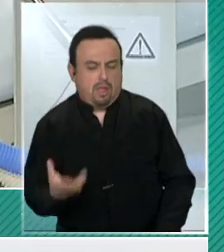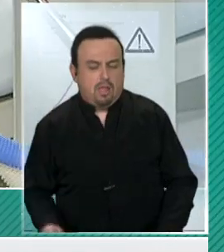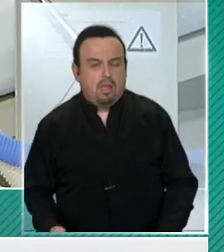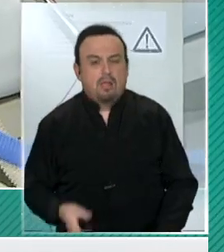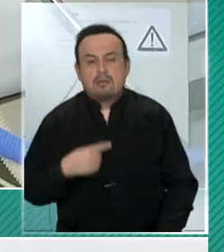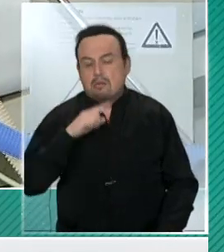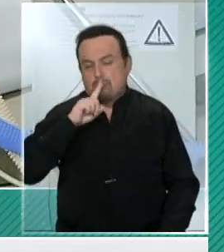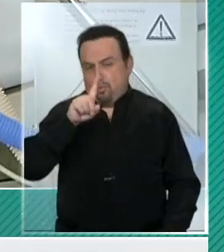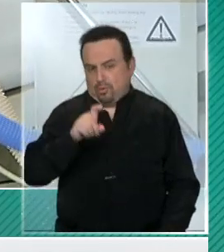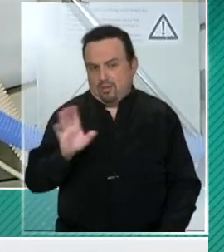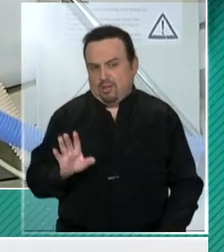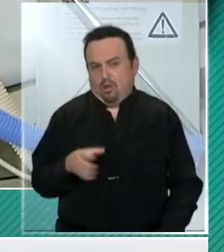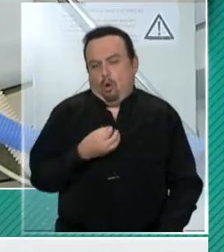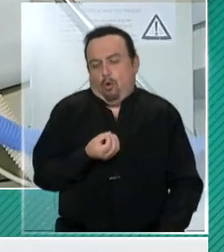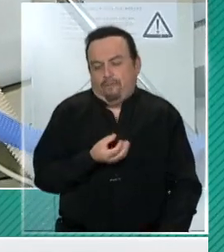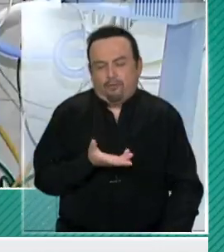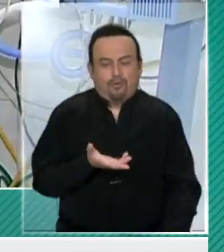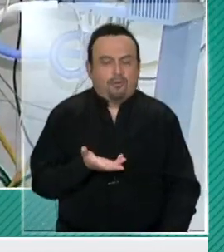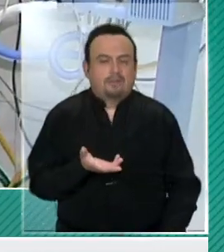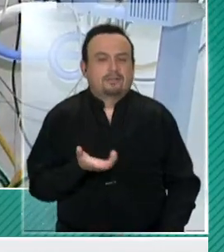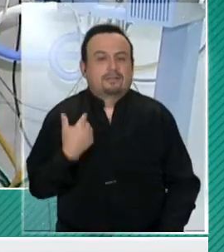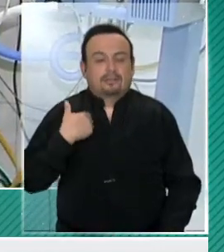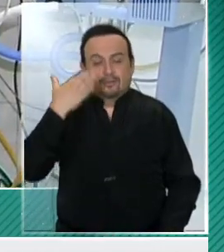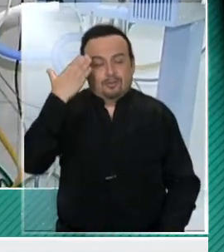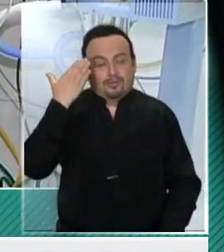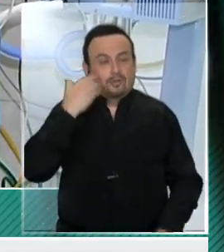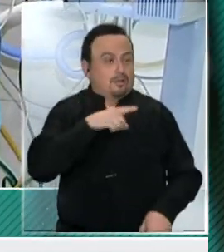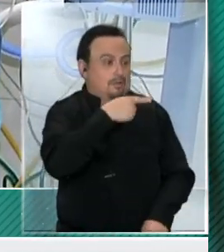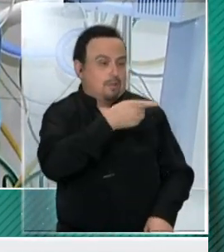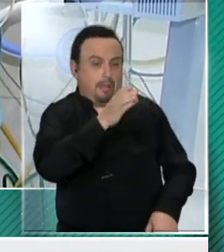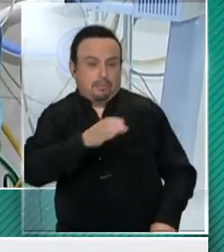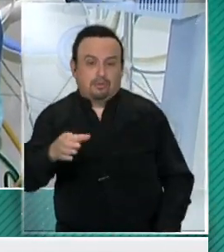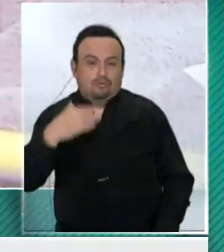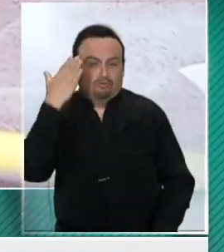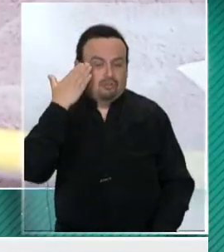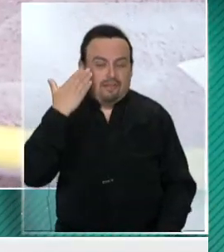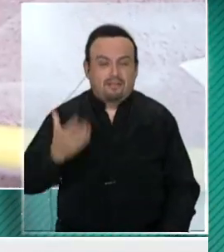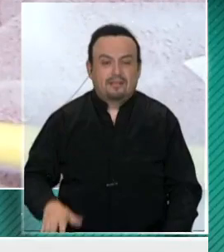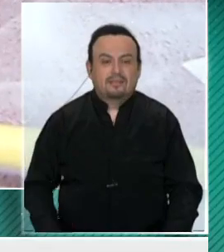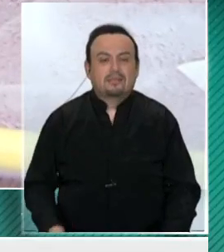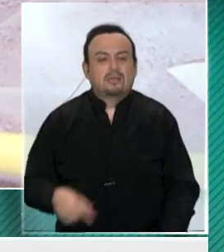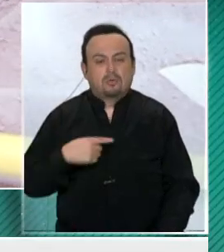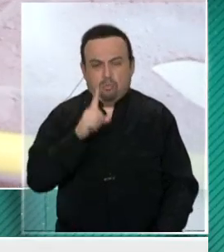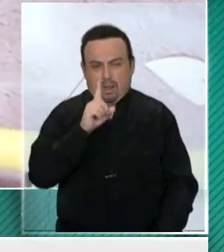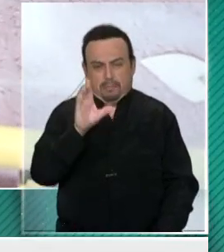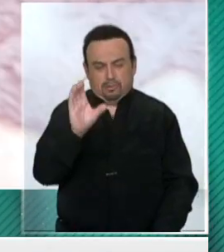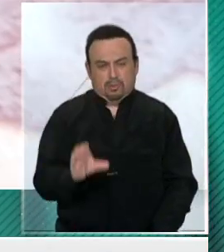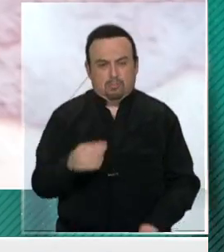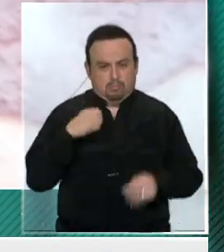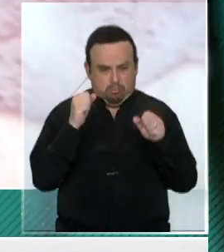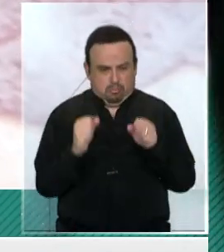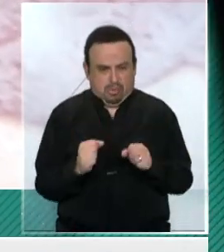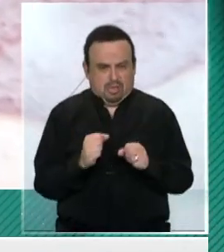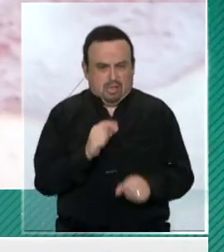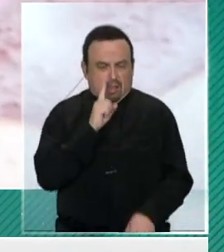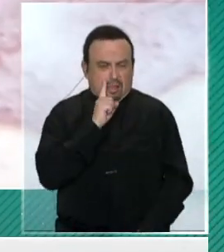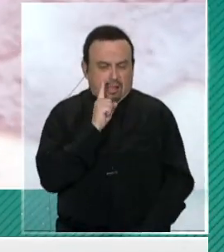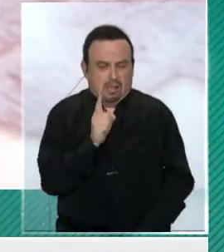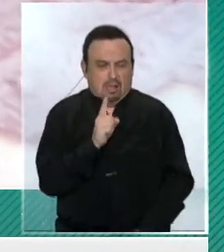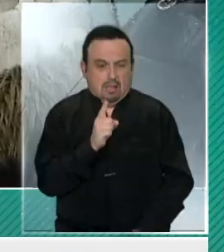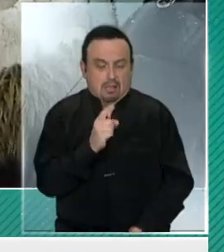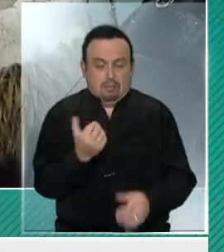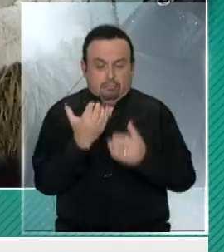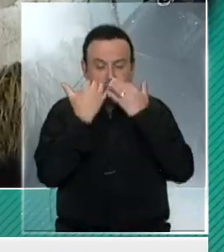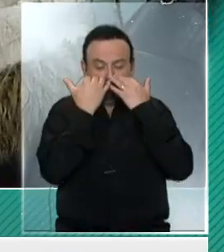mejor la pregunta es muy obvia, pero yo no la sé y probablemente muchas personas tampoco, pero una persona puede tener, por ejemplo, una influenza